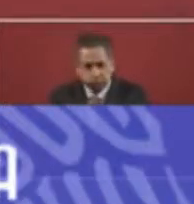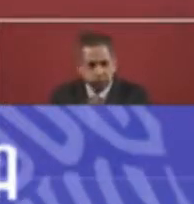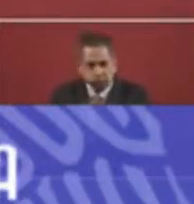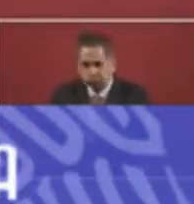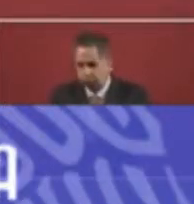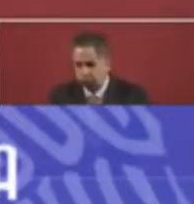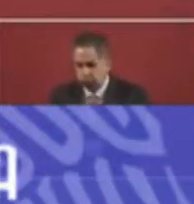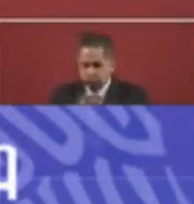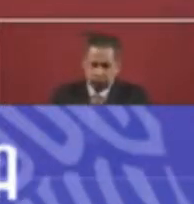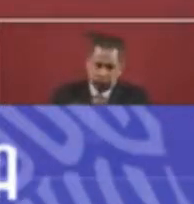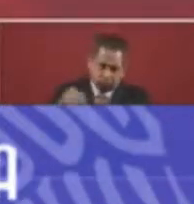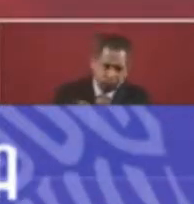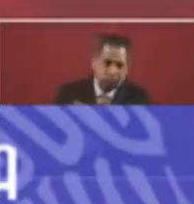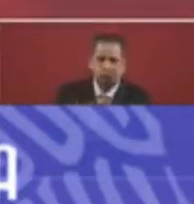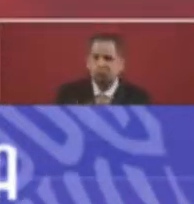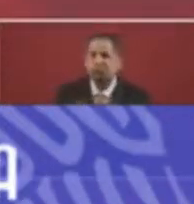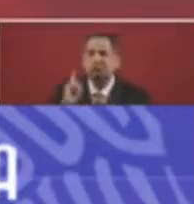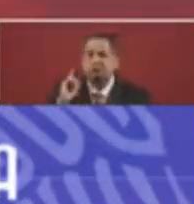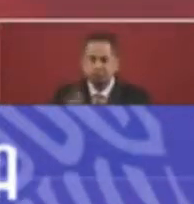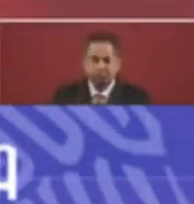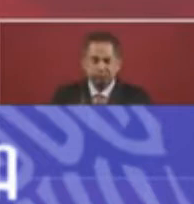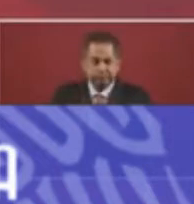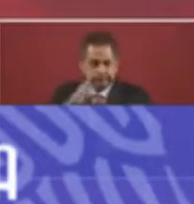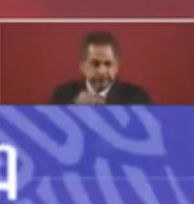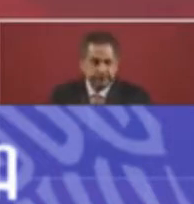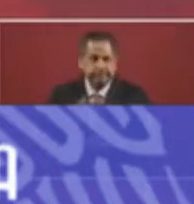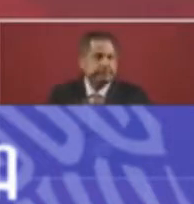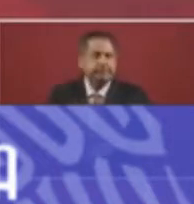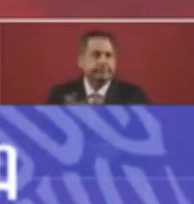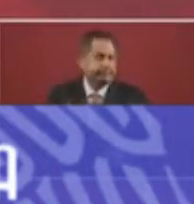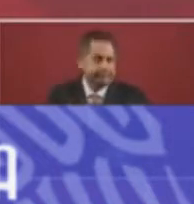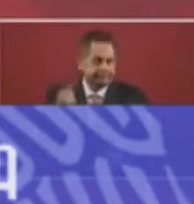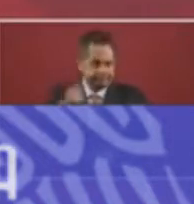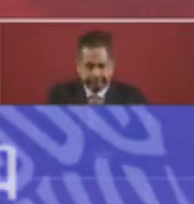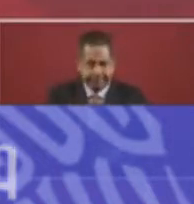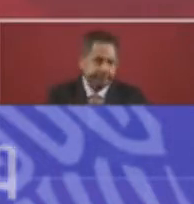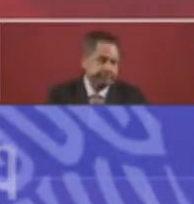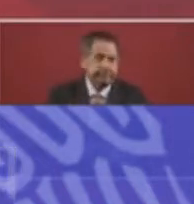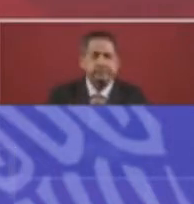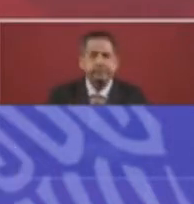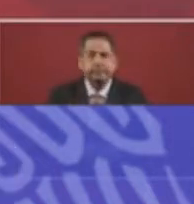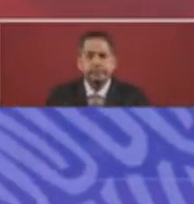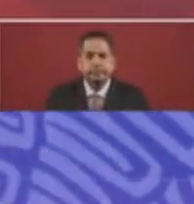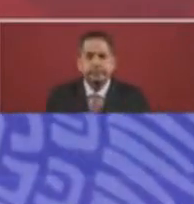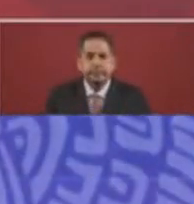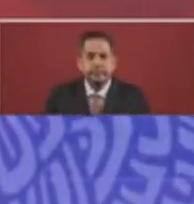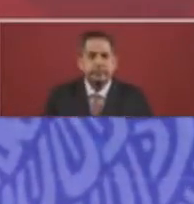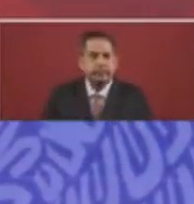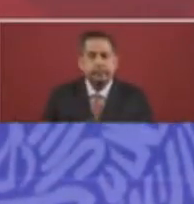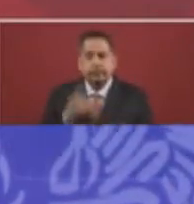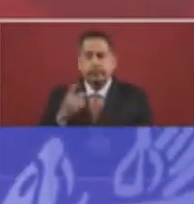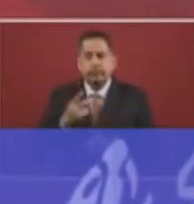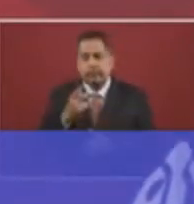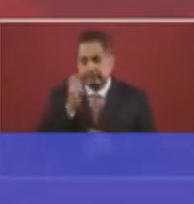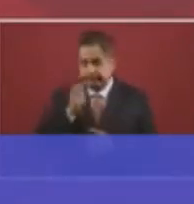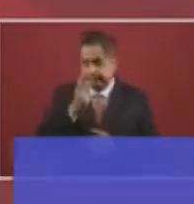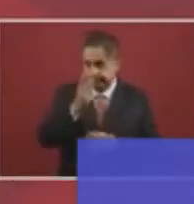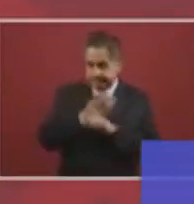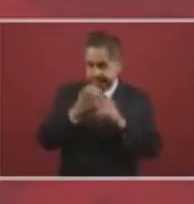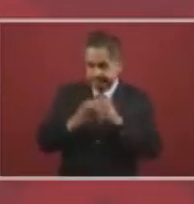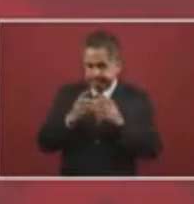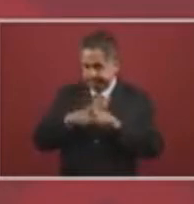a fondo por qué son dos cosas